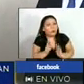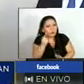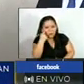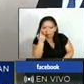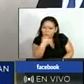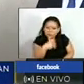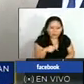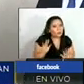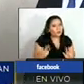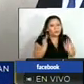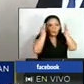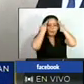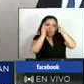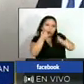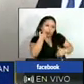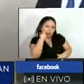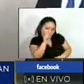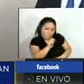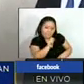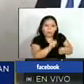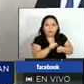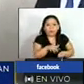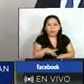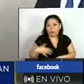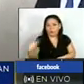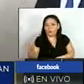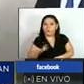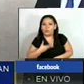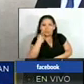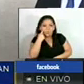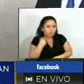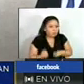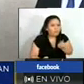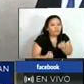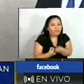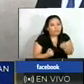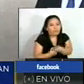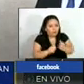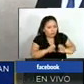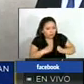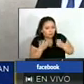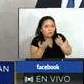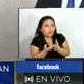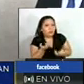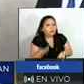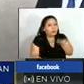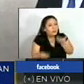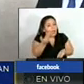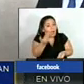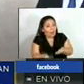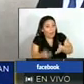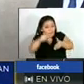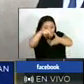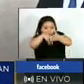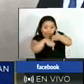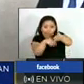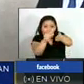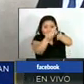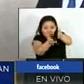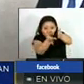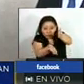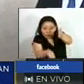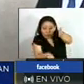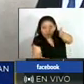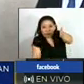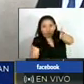aún no ha sido determinada. Nuestros equipos de búsqueda y rescate estiman que es la profundidad del área donde el barco se